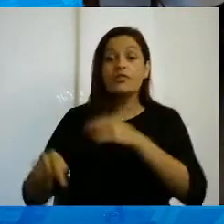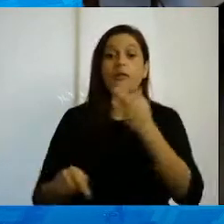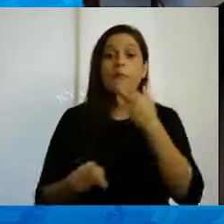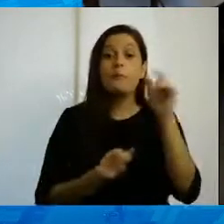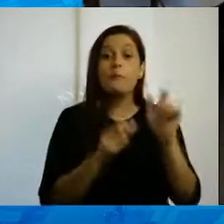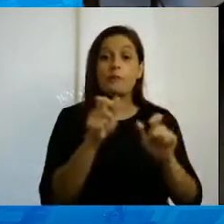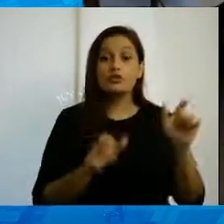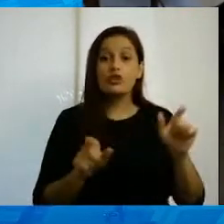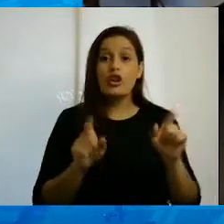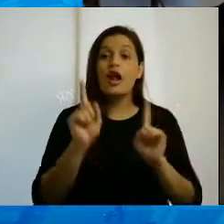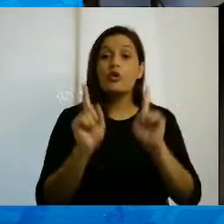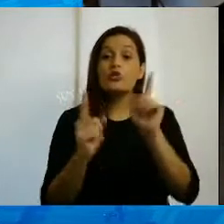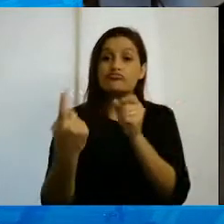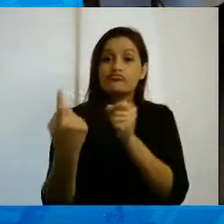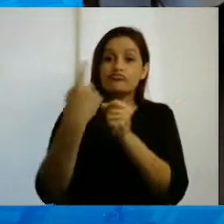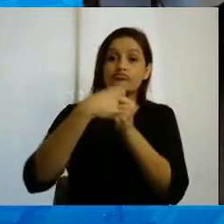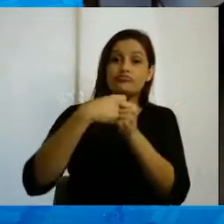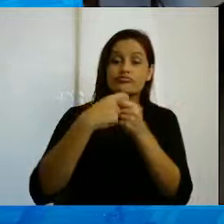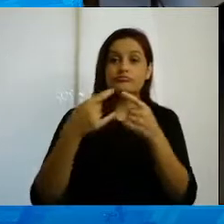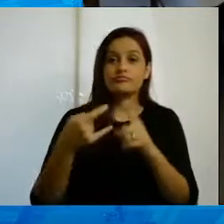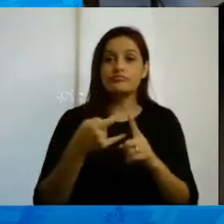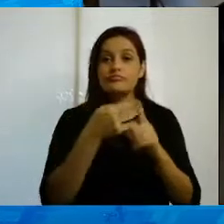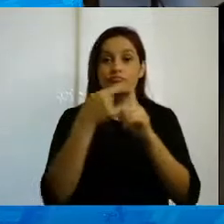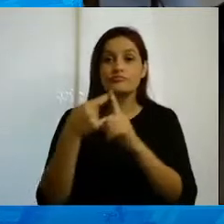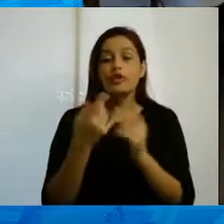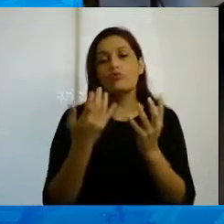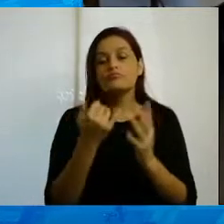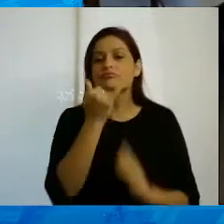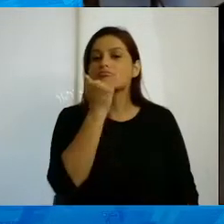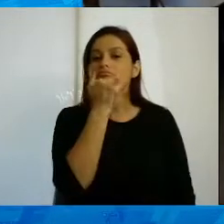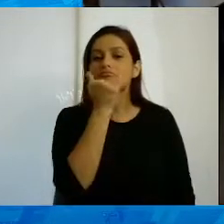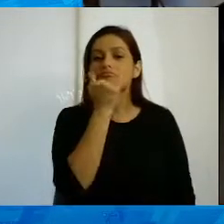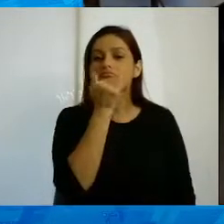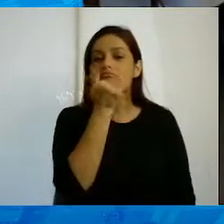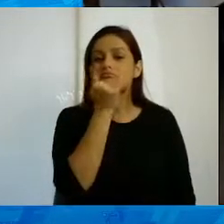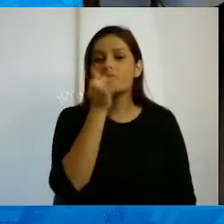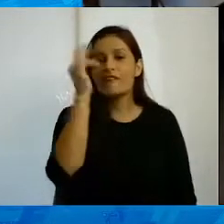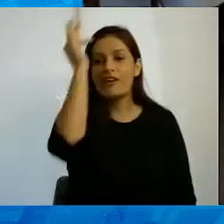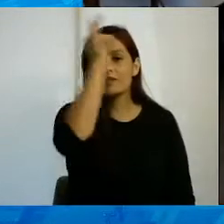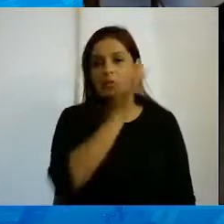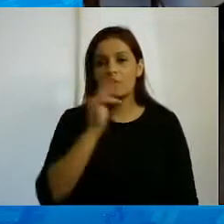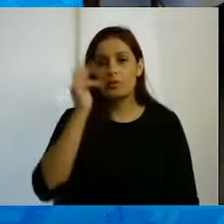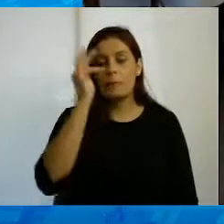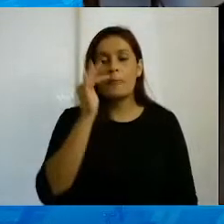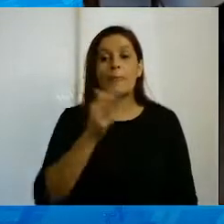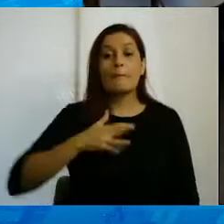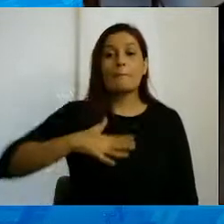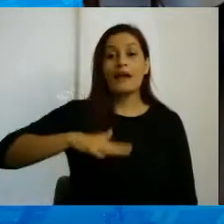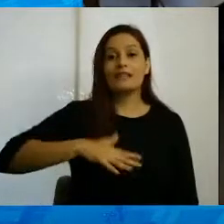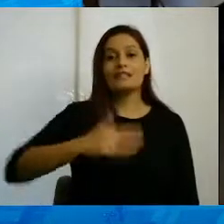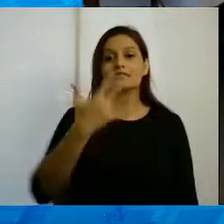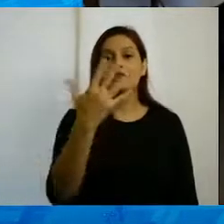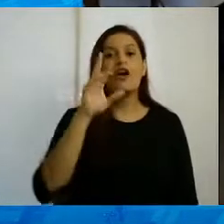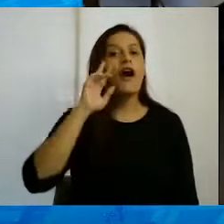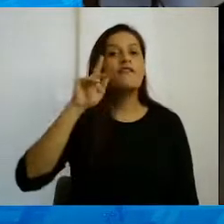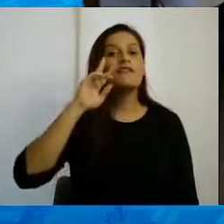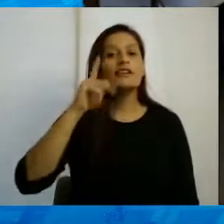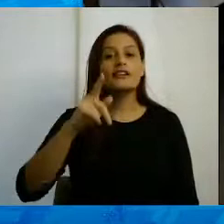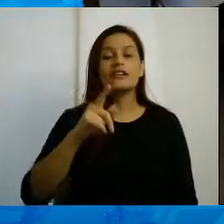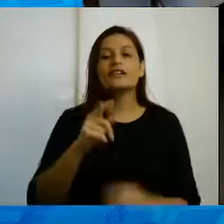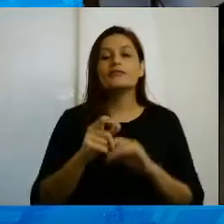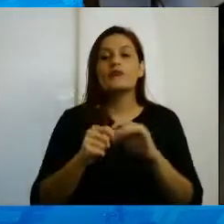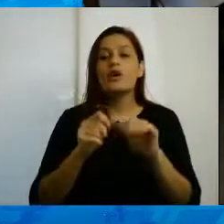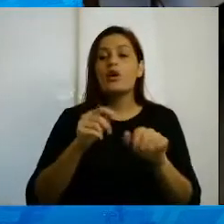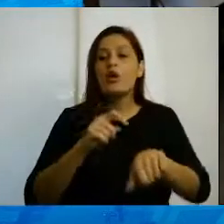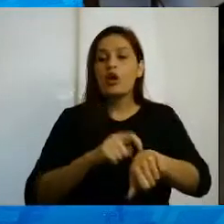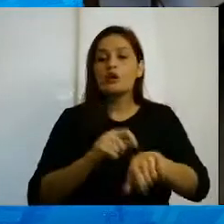también de manera virtual. Daremos inicio a este consejo ordinario de martes 5 de abril de 2022, siendo las